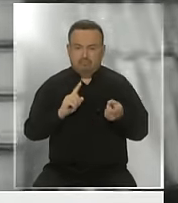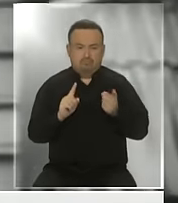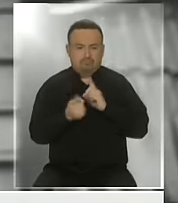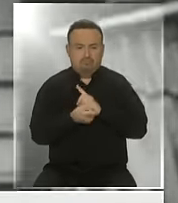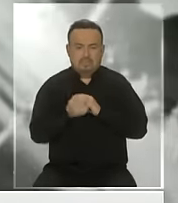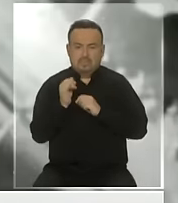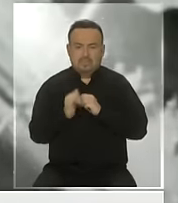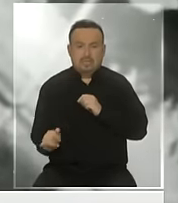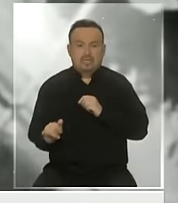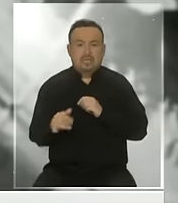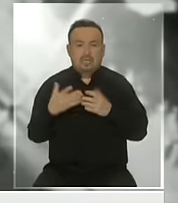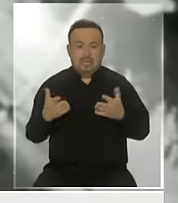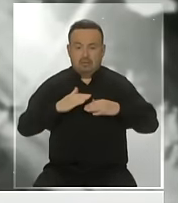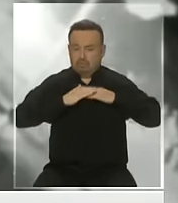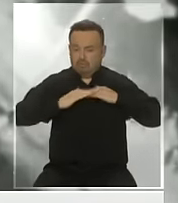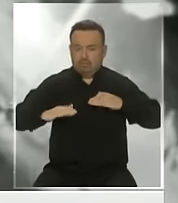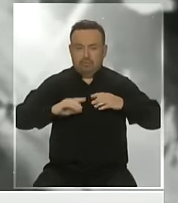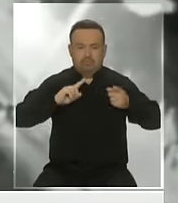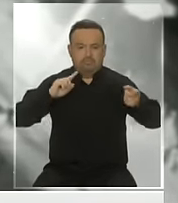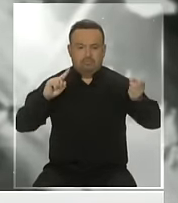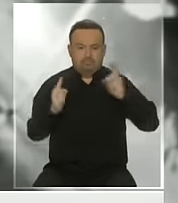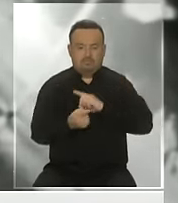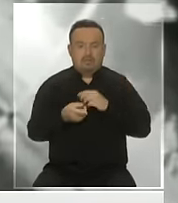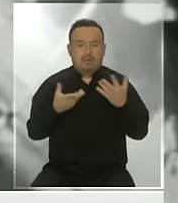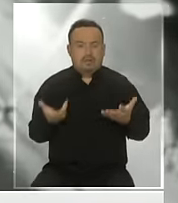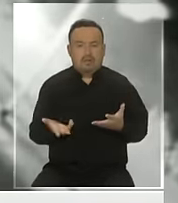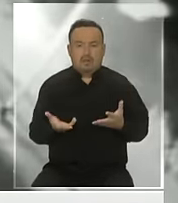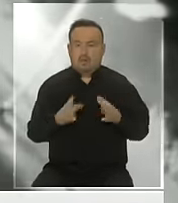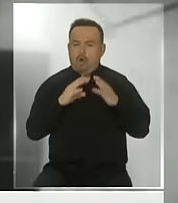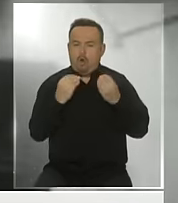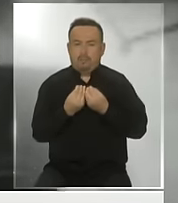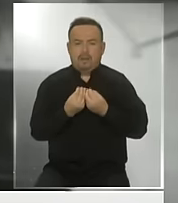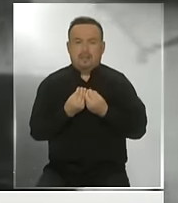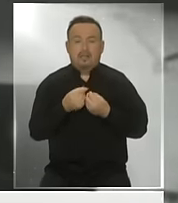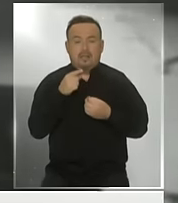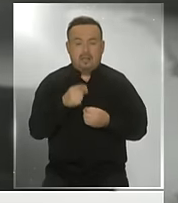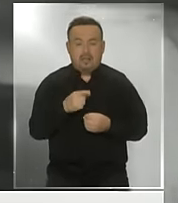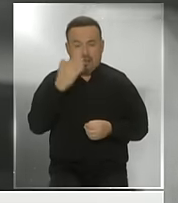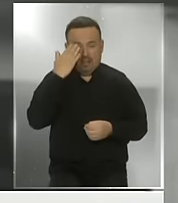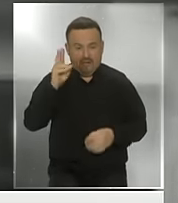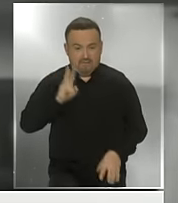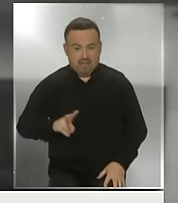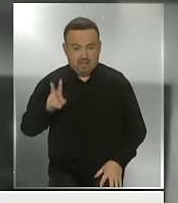siempre y la topografía sufrió una transformación completa. El día que